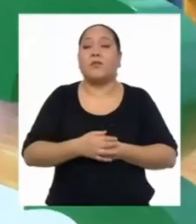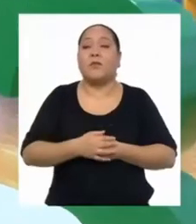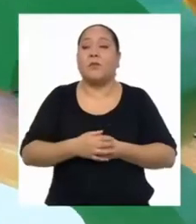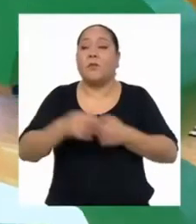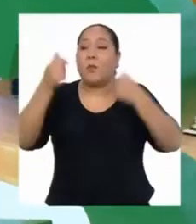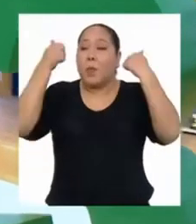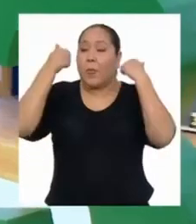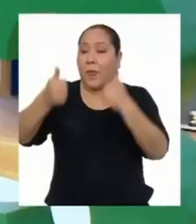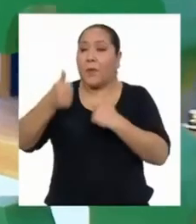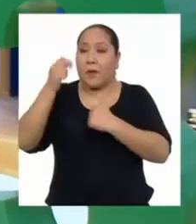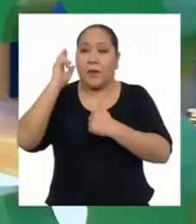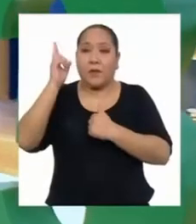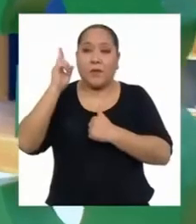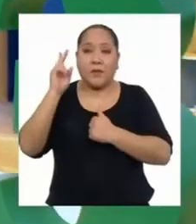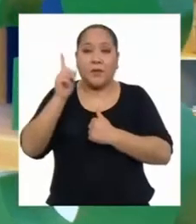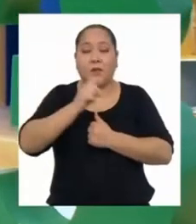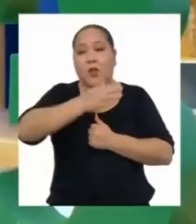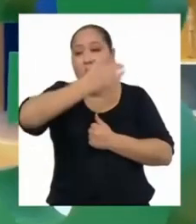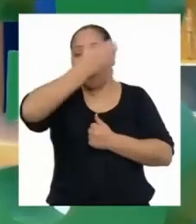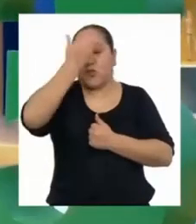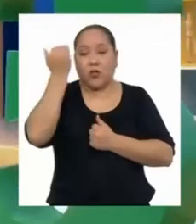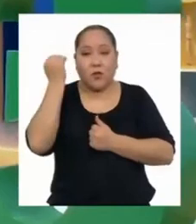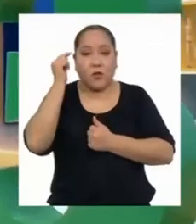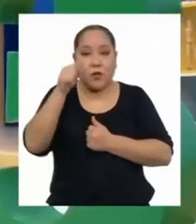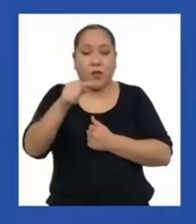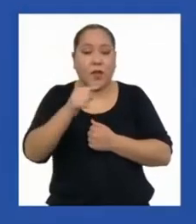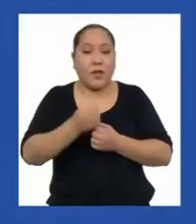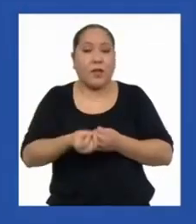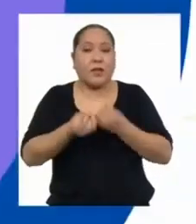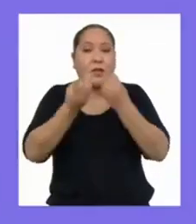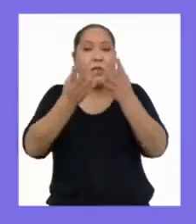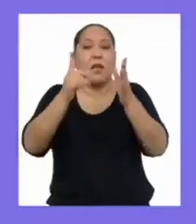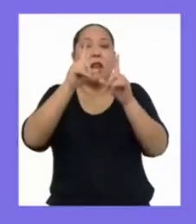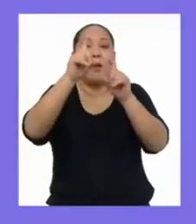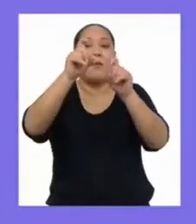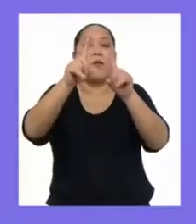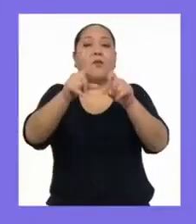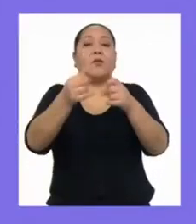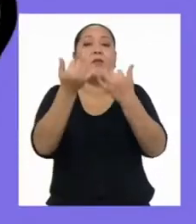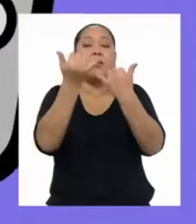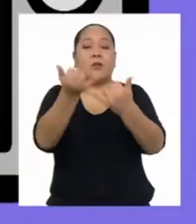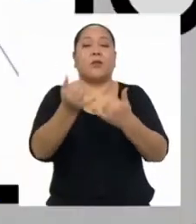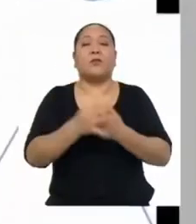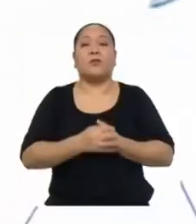profesora. No se olvide que aquí van las preguntas de hoy.